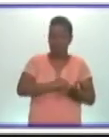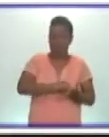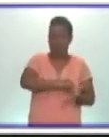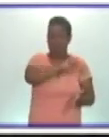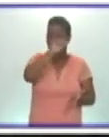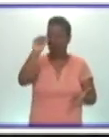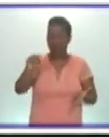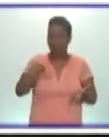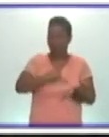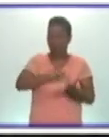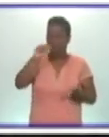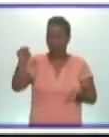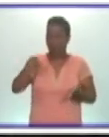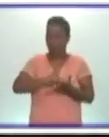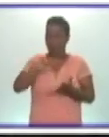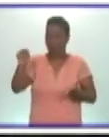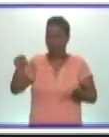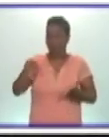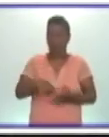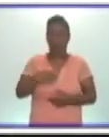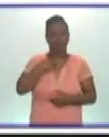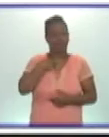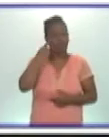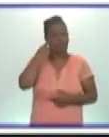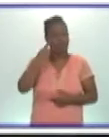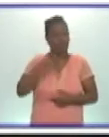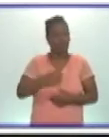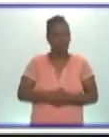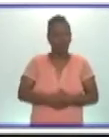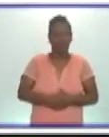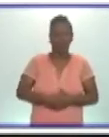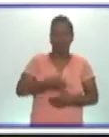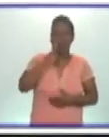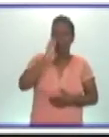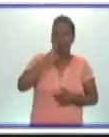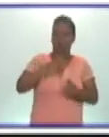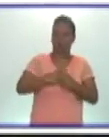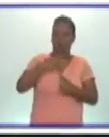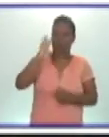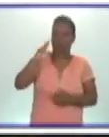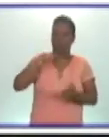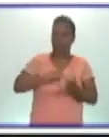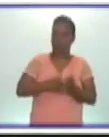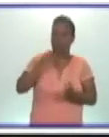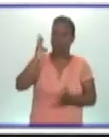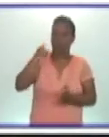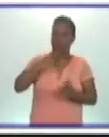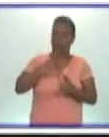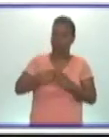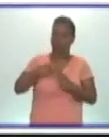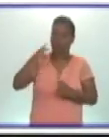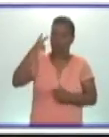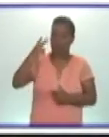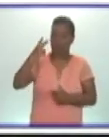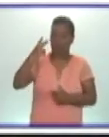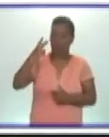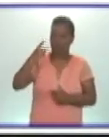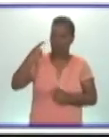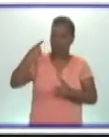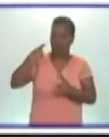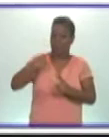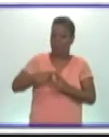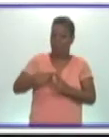¡Veamos! ¡Muy bien! Entonces, primero multiplicamos el monomio con el primer término del